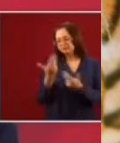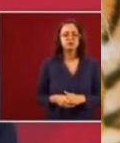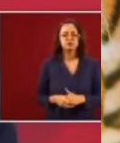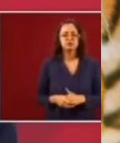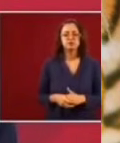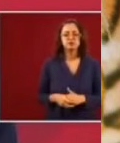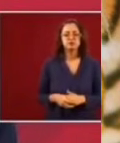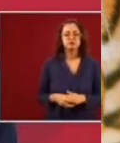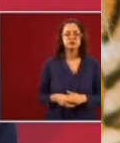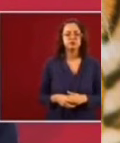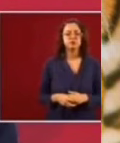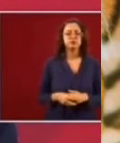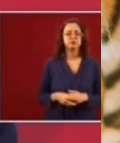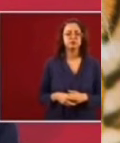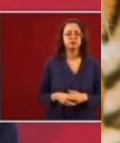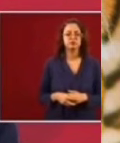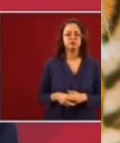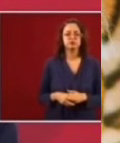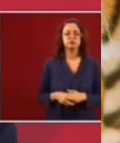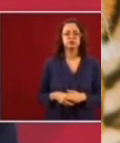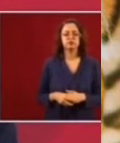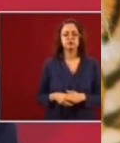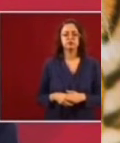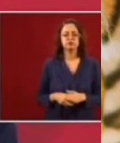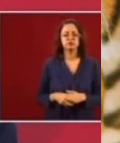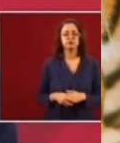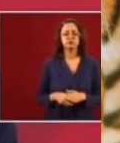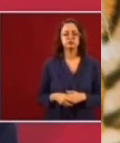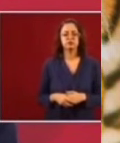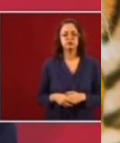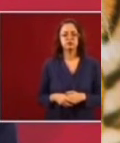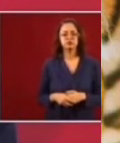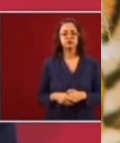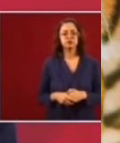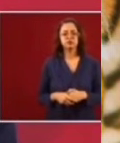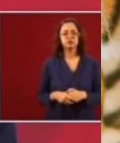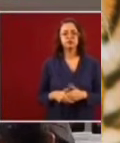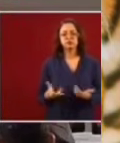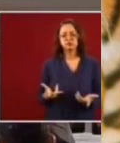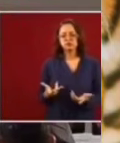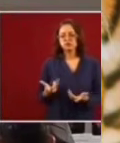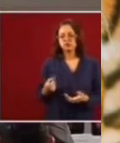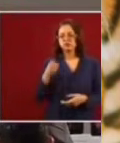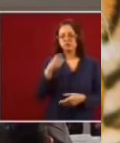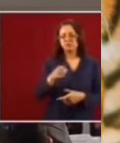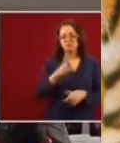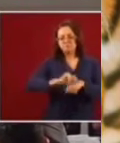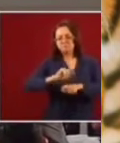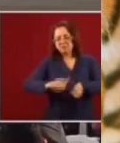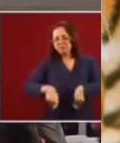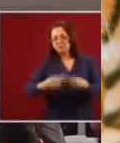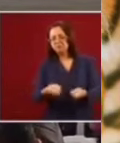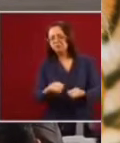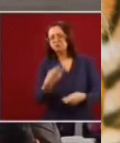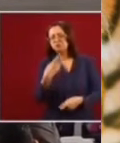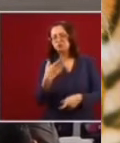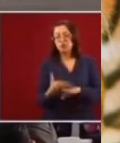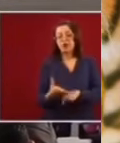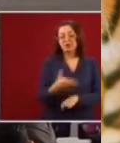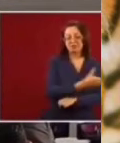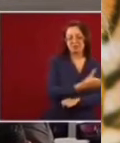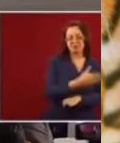revisando el uso que se le está dando a las concesiones que se